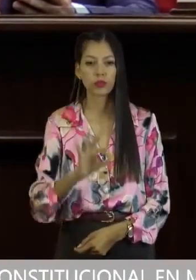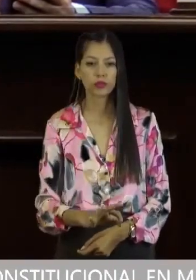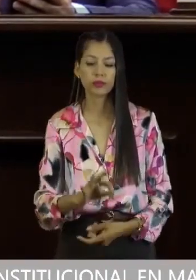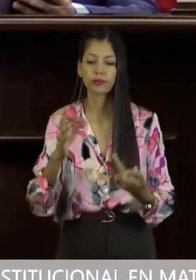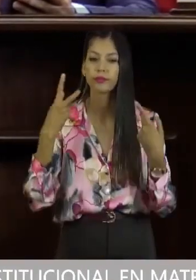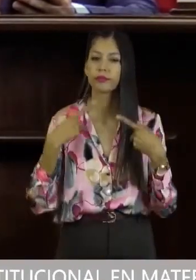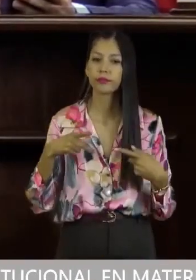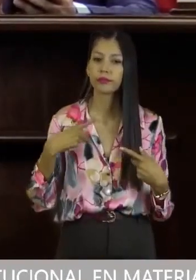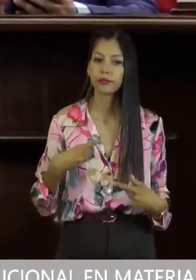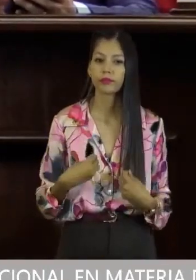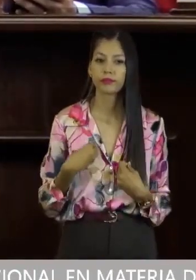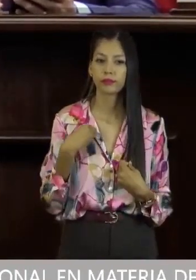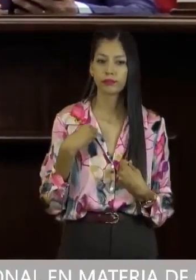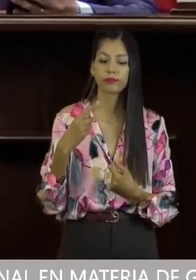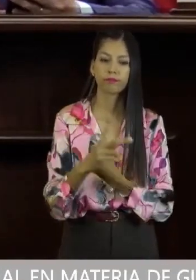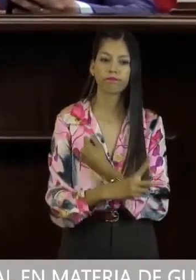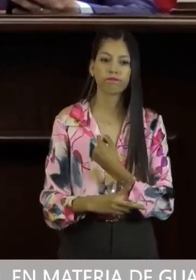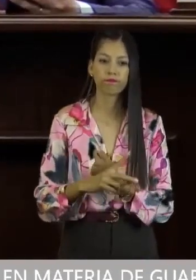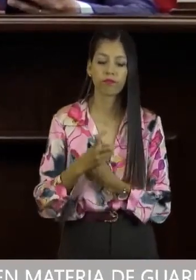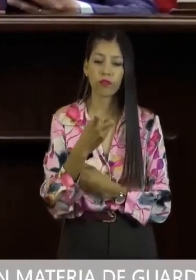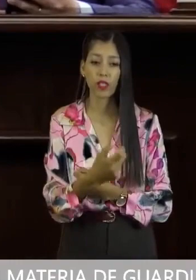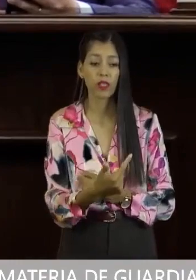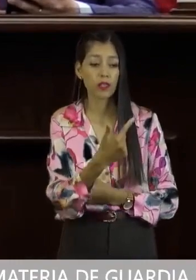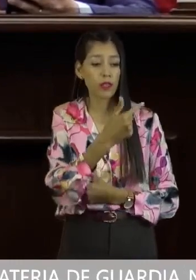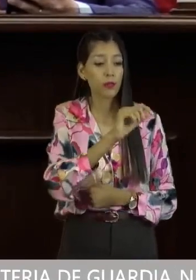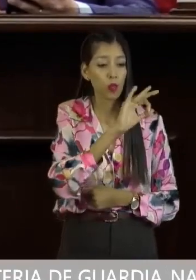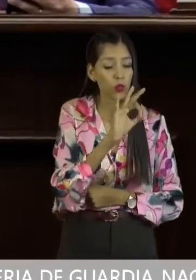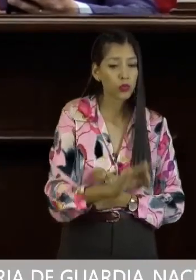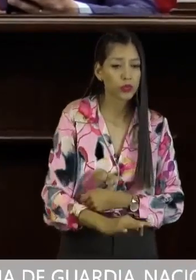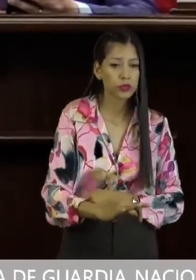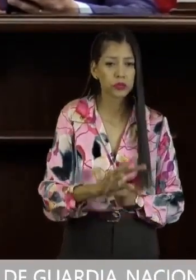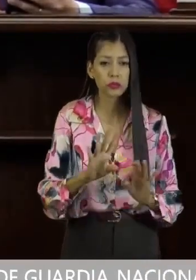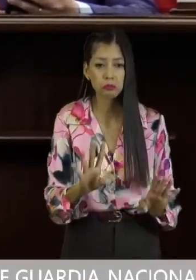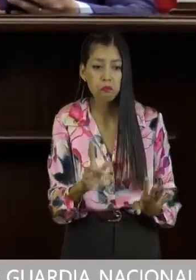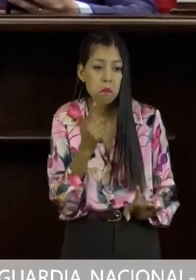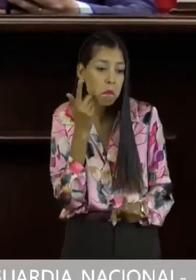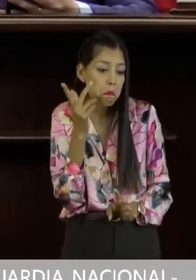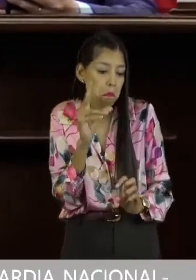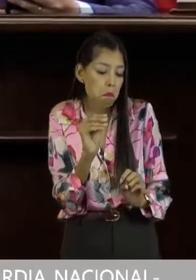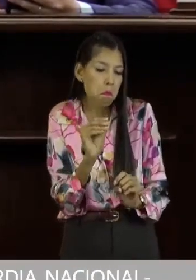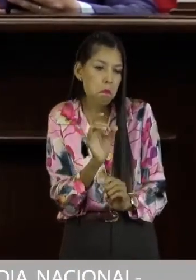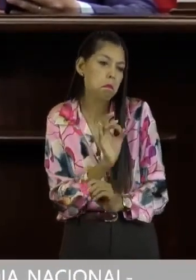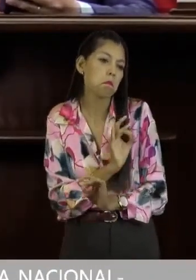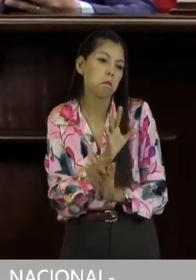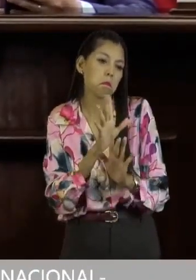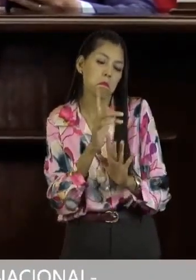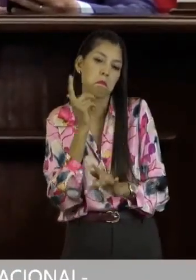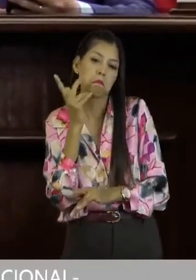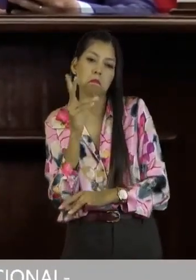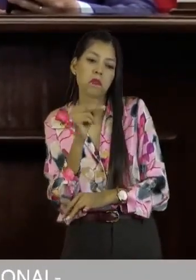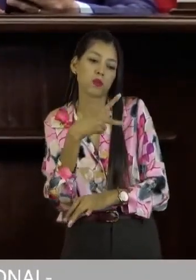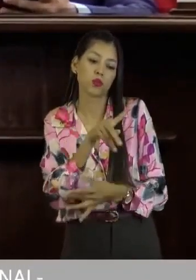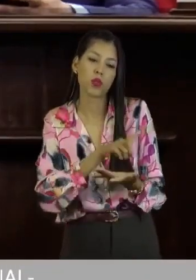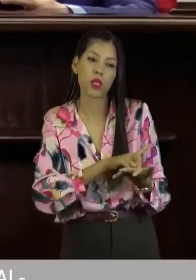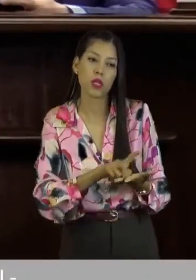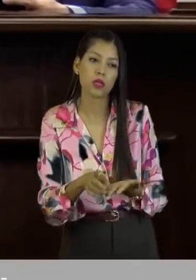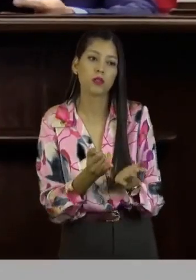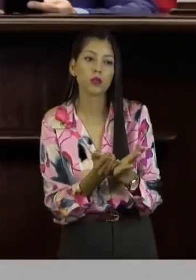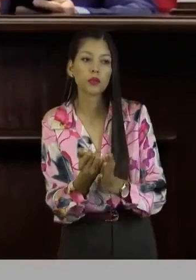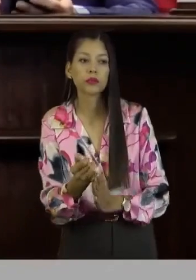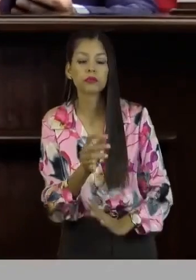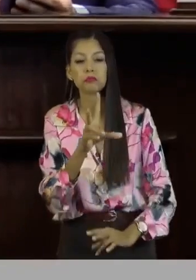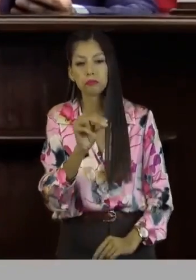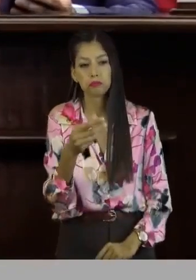93% de la población. Y ese 7% pues fue el que no quiso vacunarse y estaban en su derecho quienes decidieron